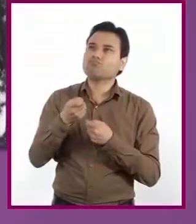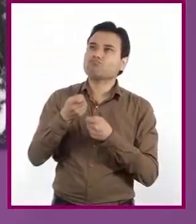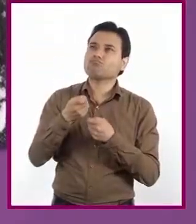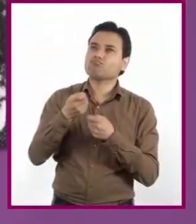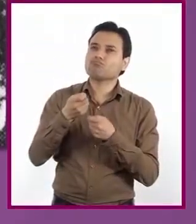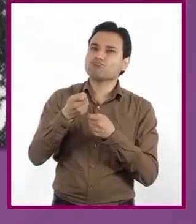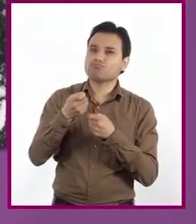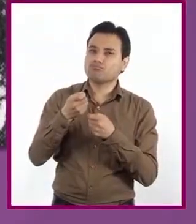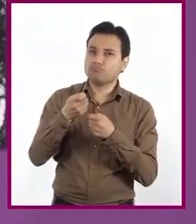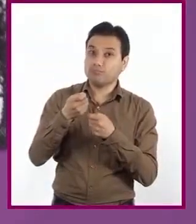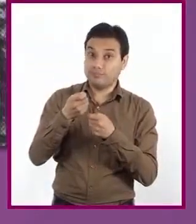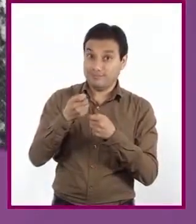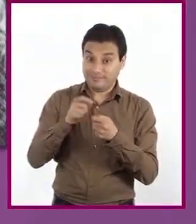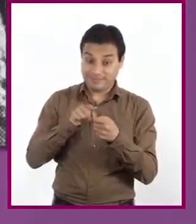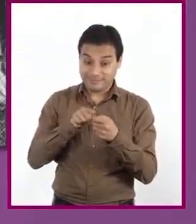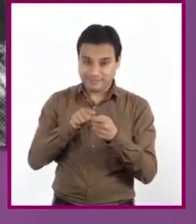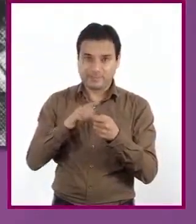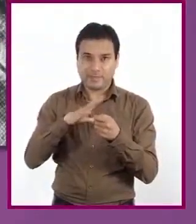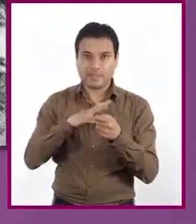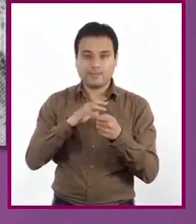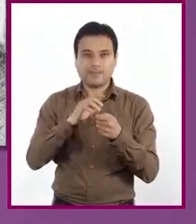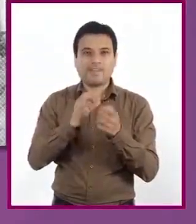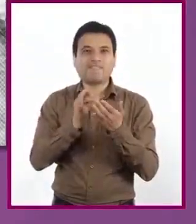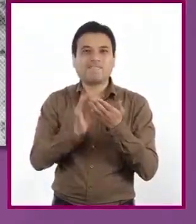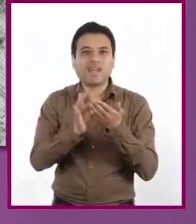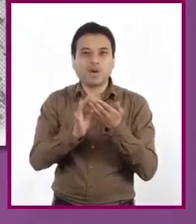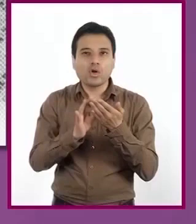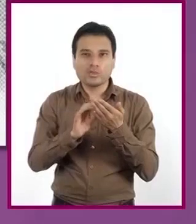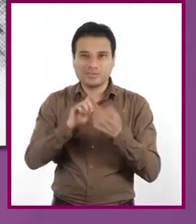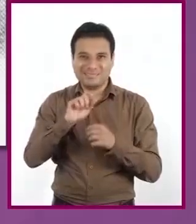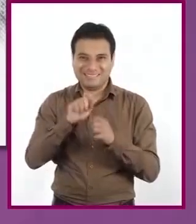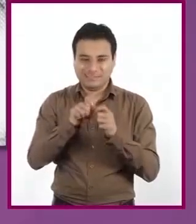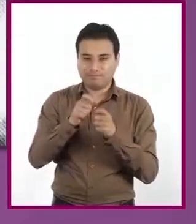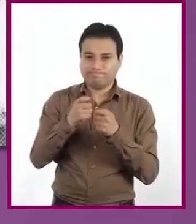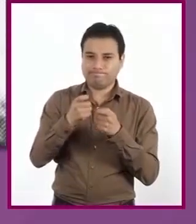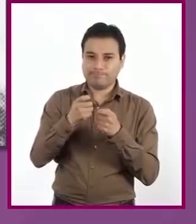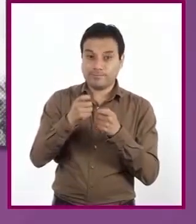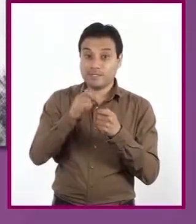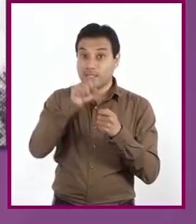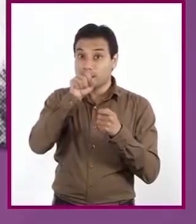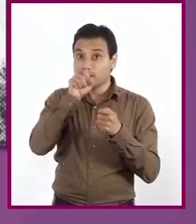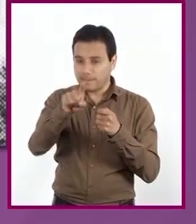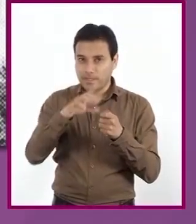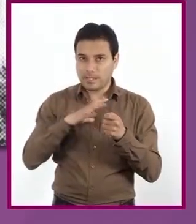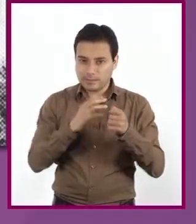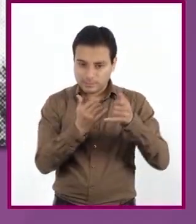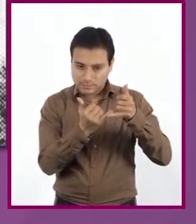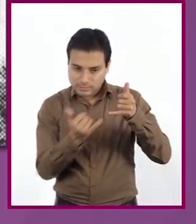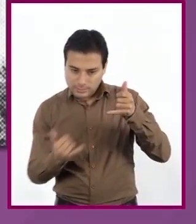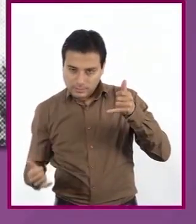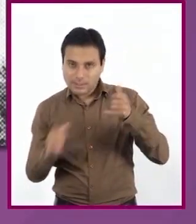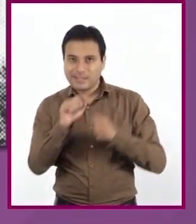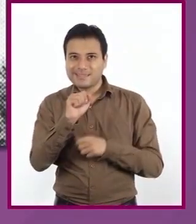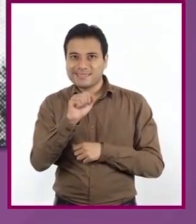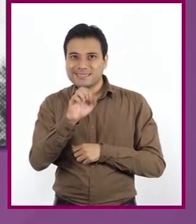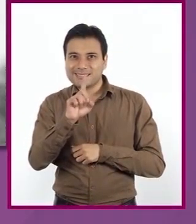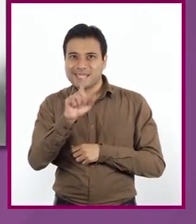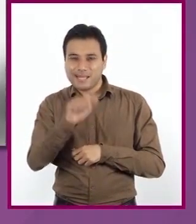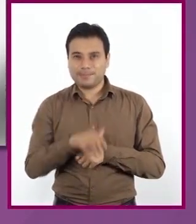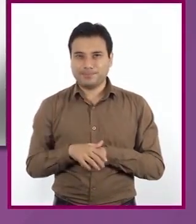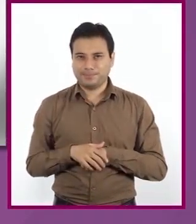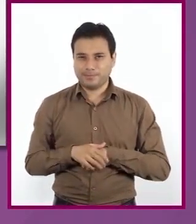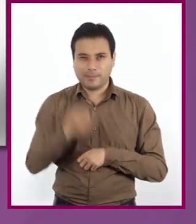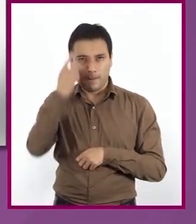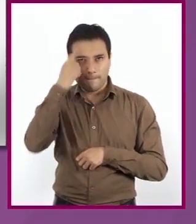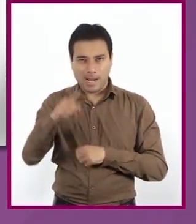estaba enganchada a una llave metálica, que a su vez estaba atada a una cinta de seda que serviría de